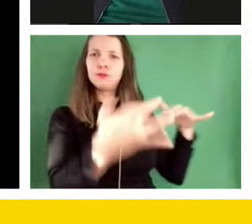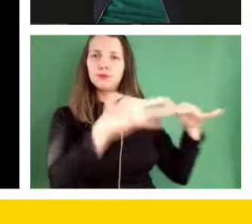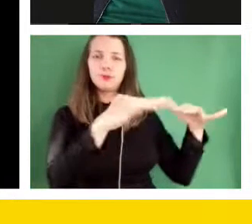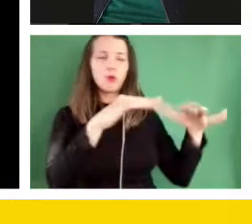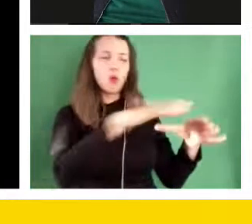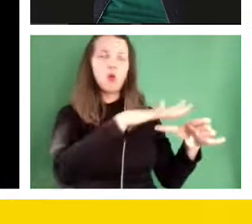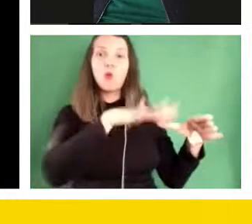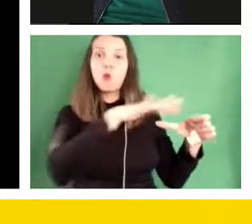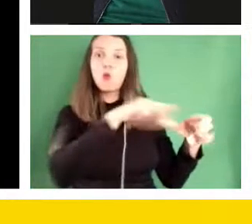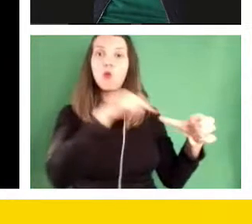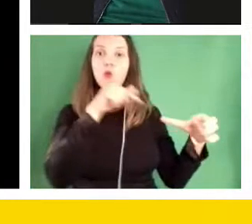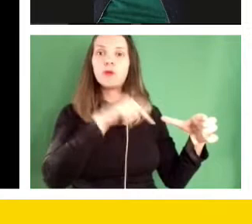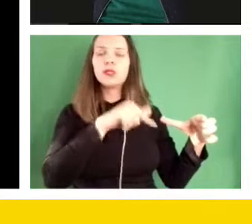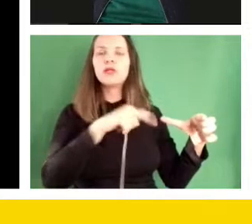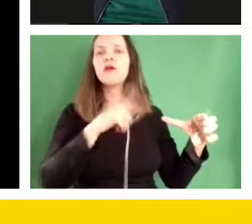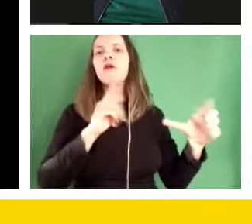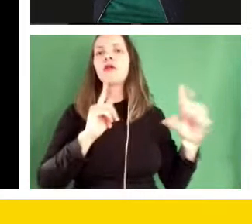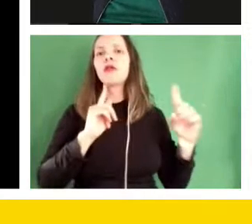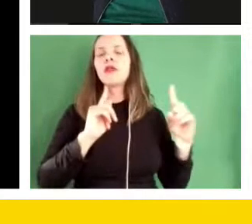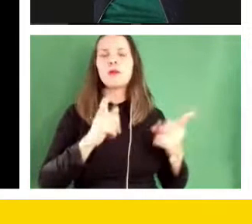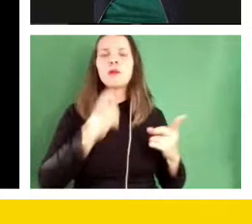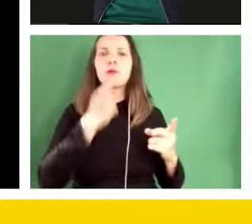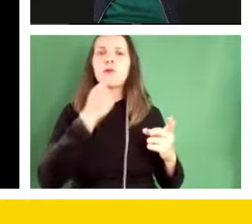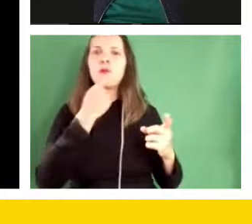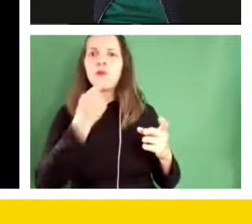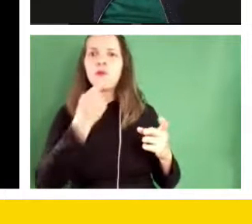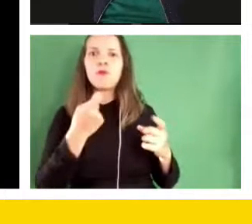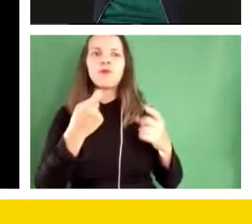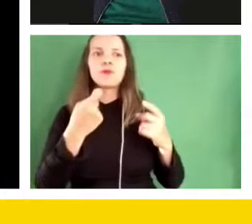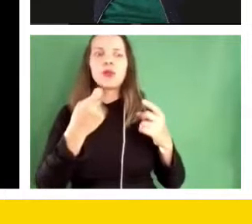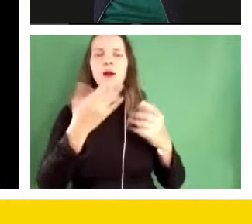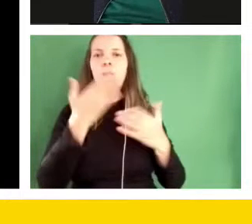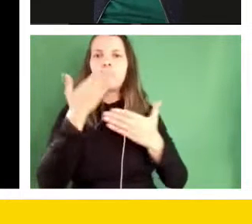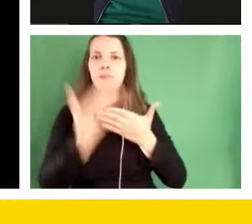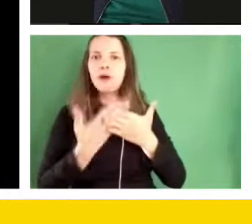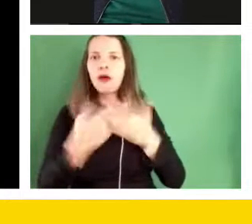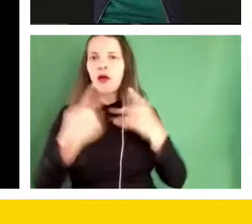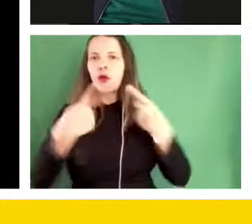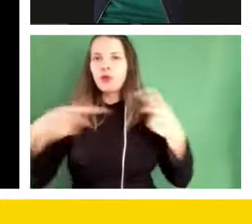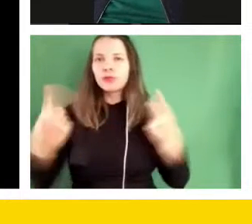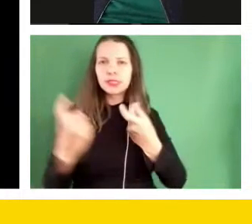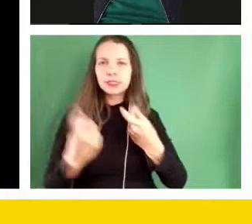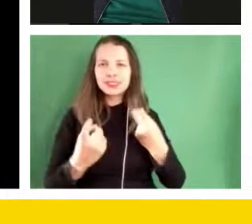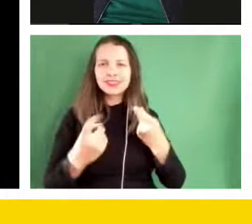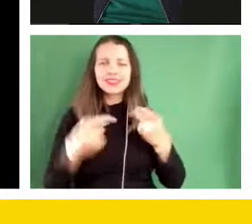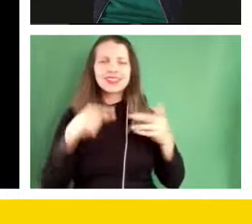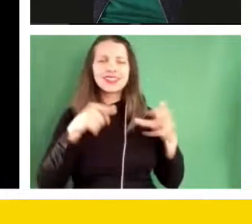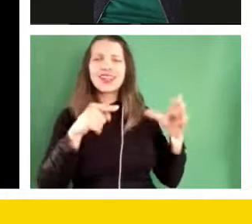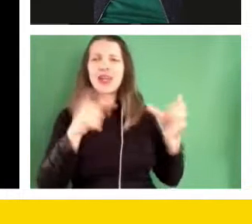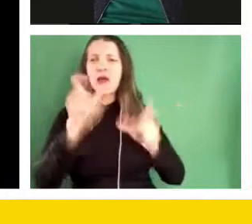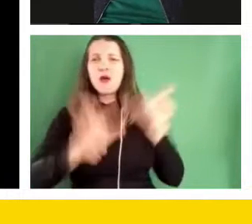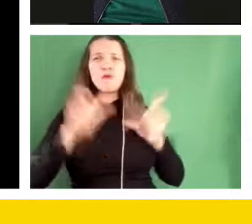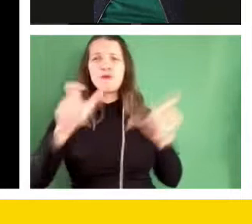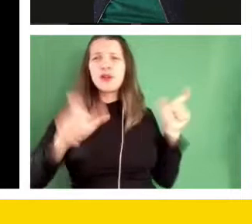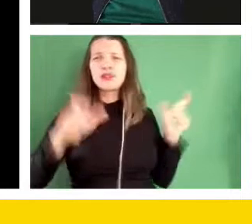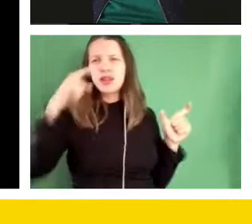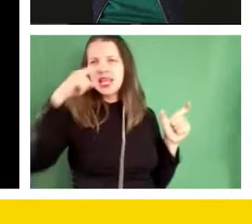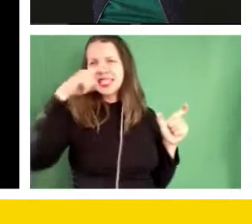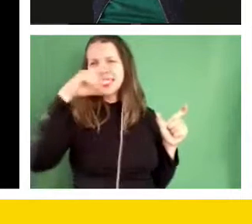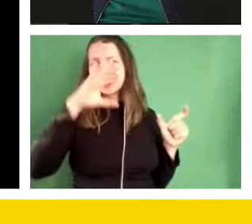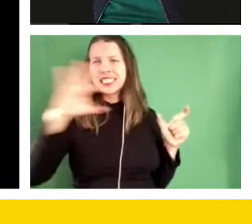de trámite alrededor de 700 mil personas, y el distrito de San Isidro es el distrito de